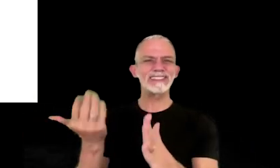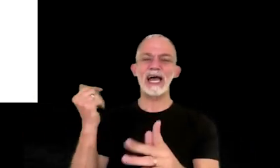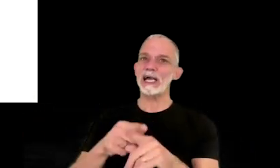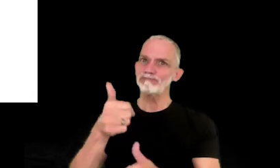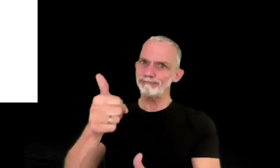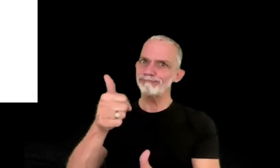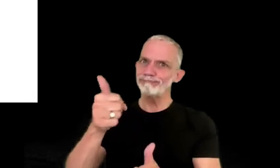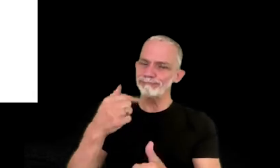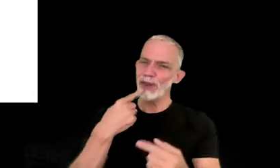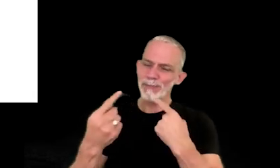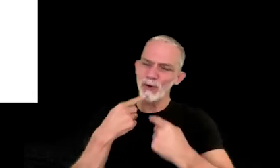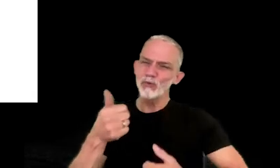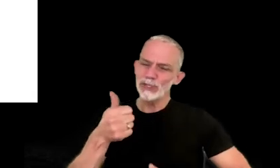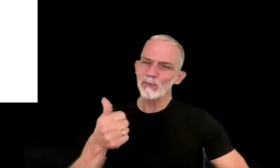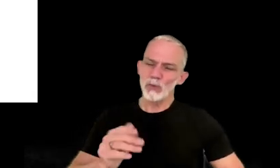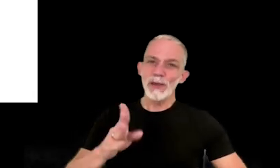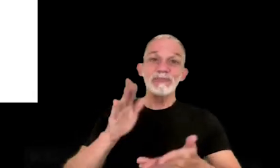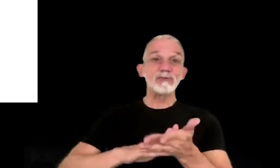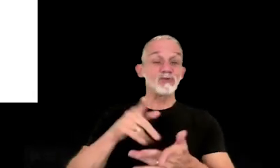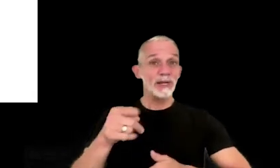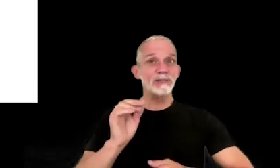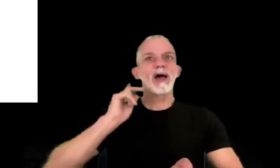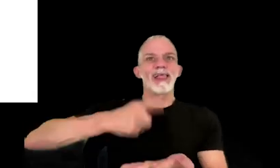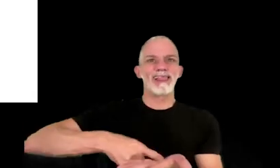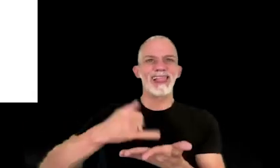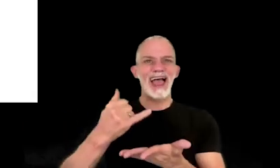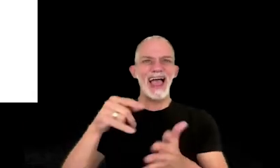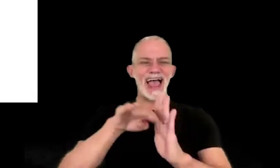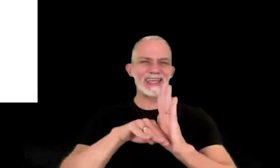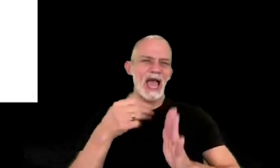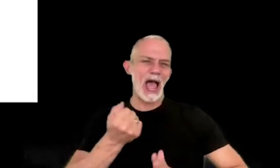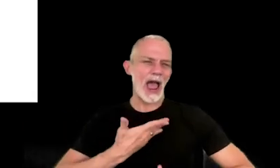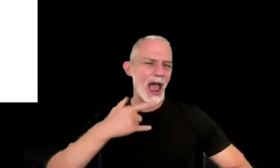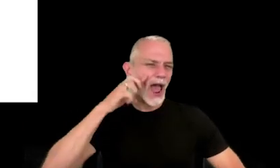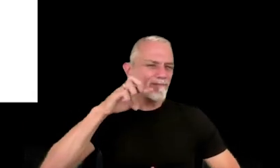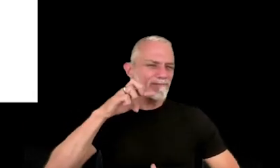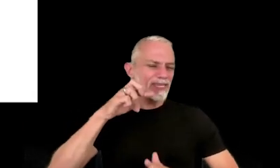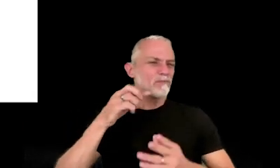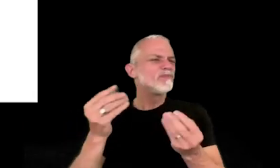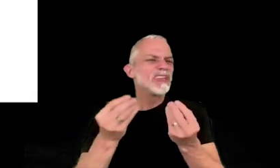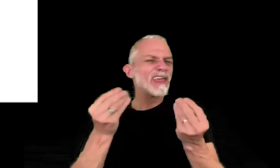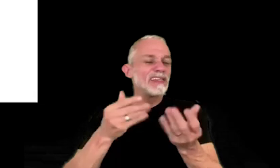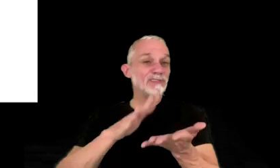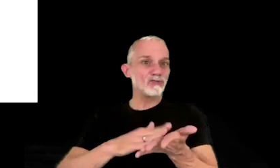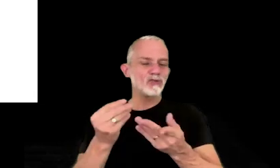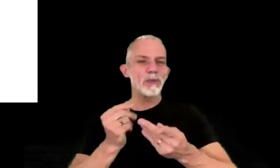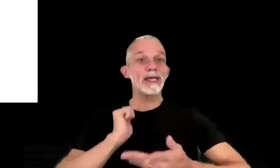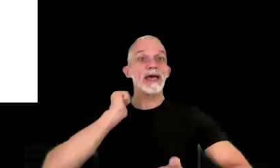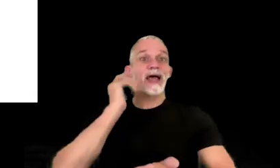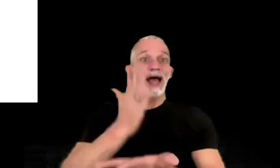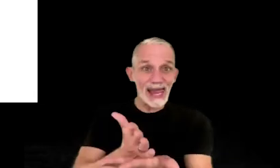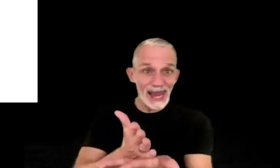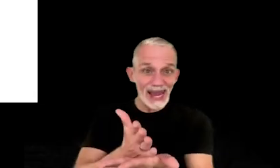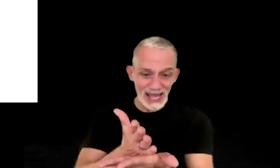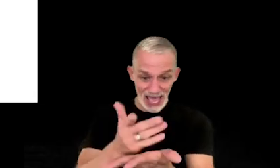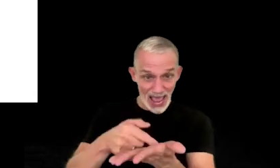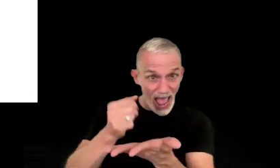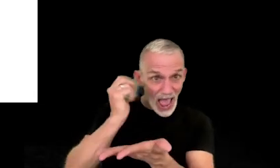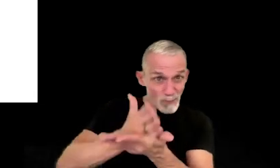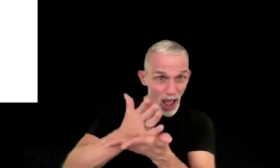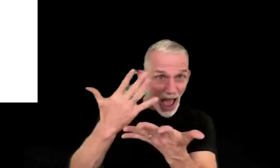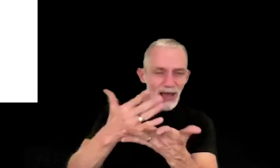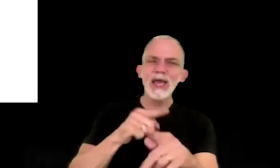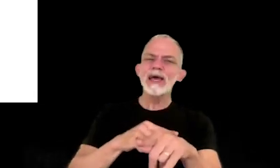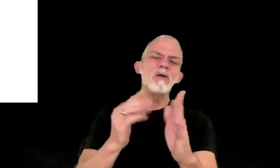pregunta, Geraldine, porque sobre eso hay un dictamen de la Administración que en materia sancionatoria los plazos no